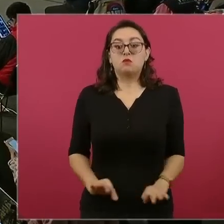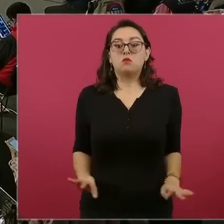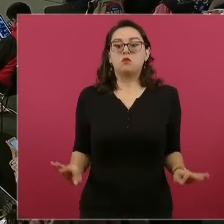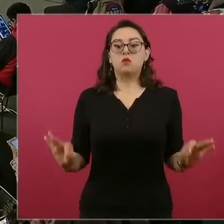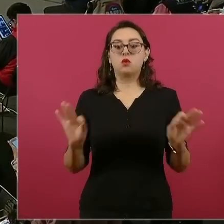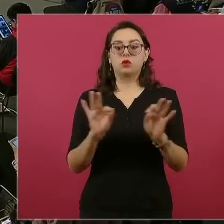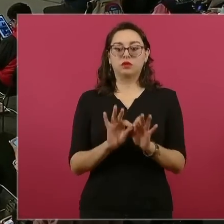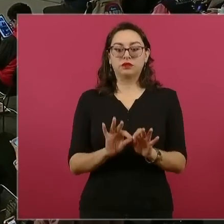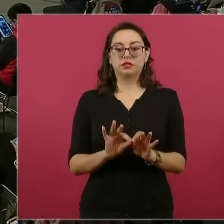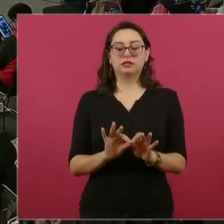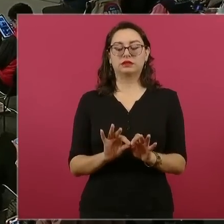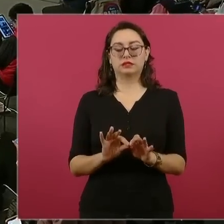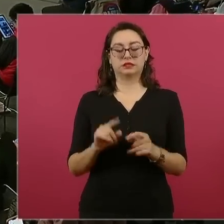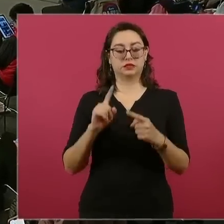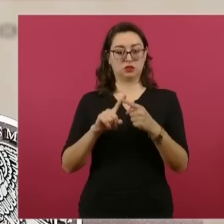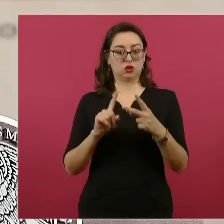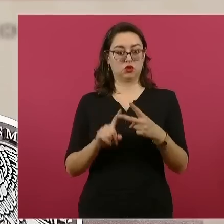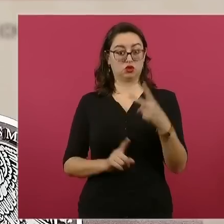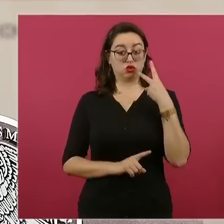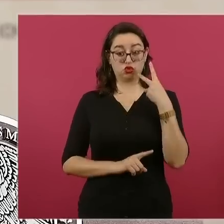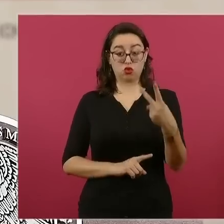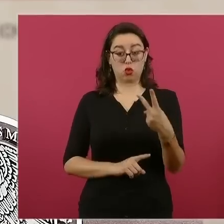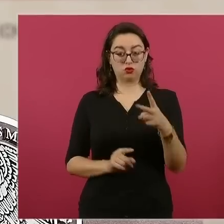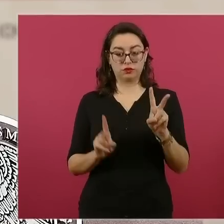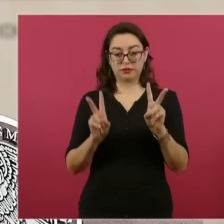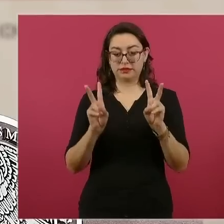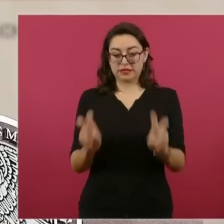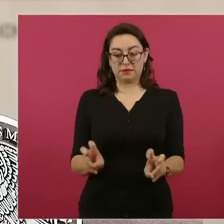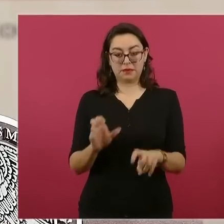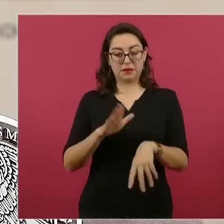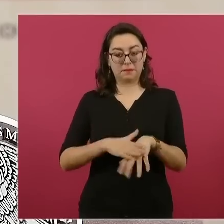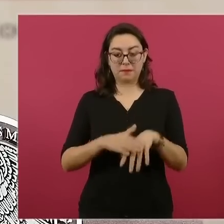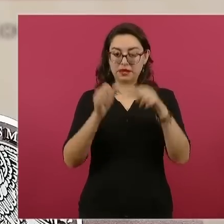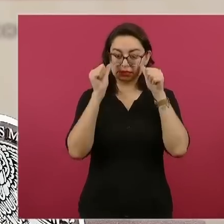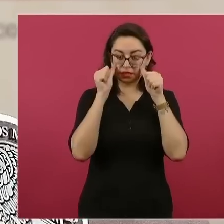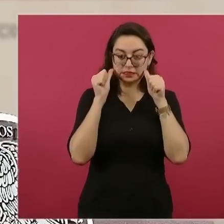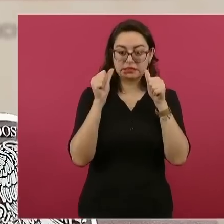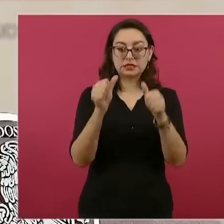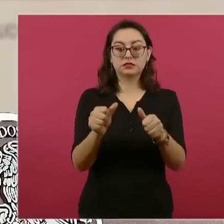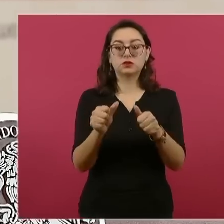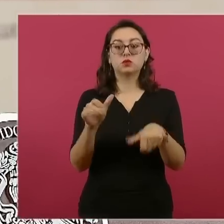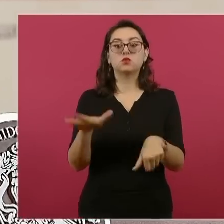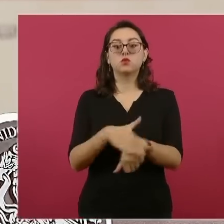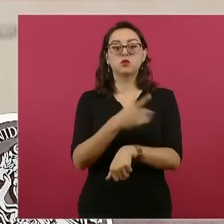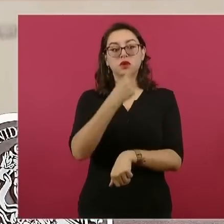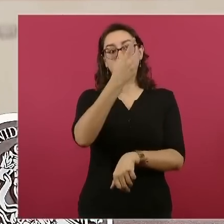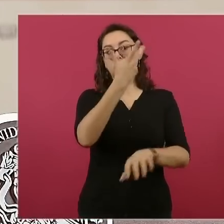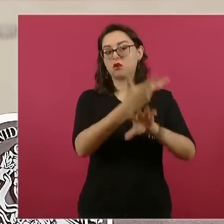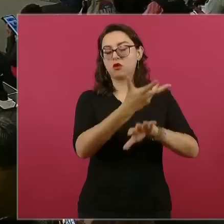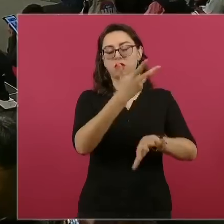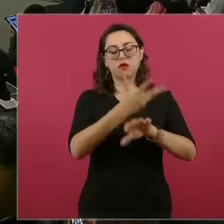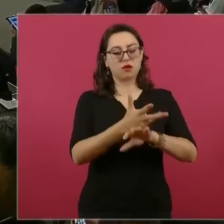pendientes de dos temas en donde siempre quieren involucrar a México, ¿no?